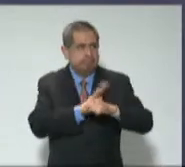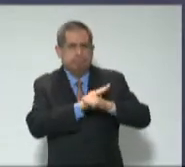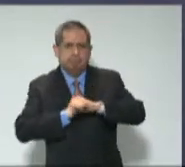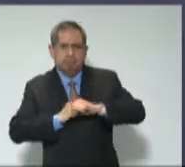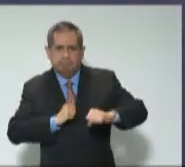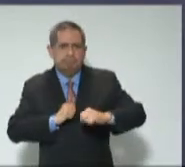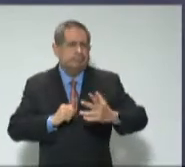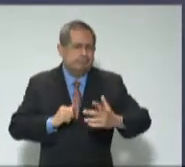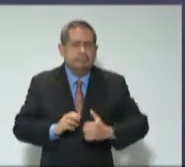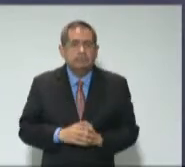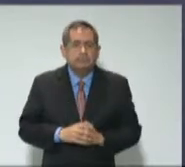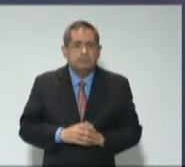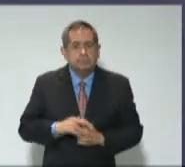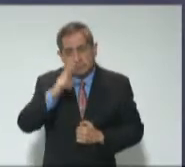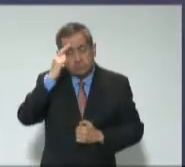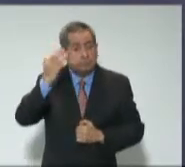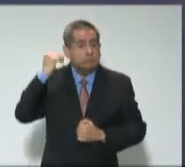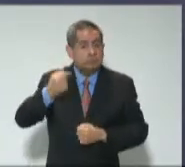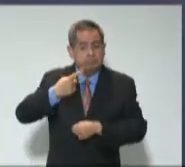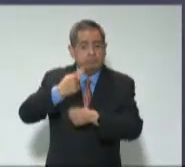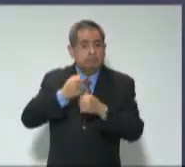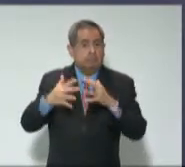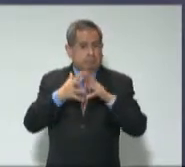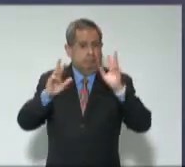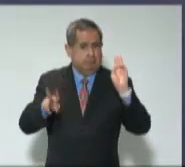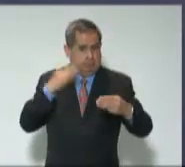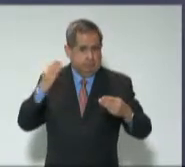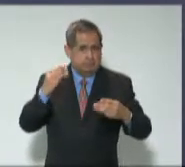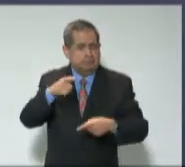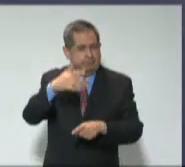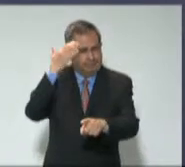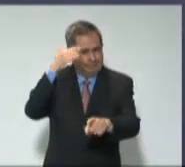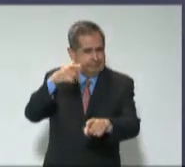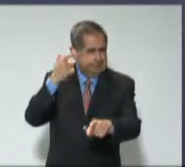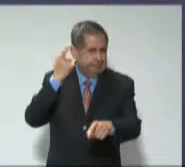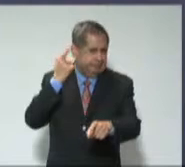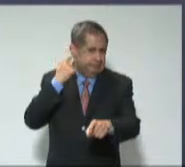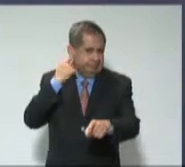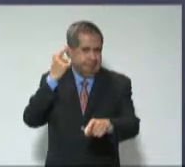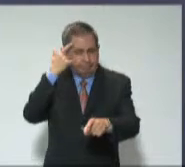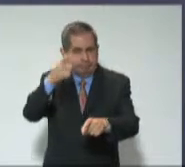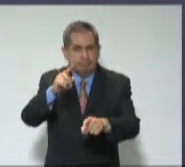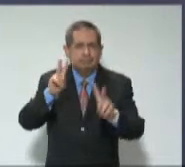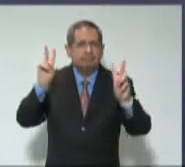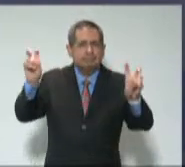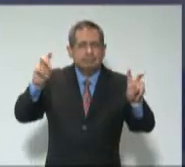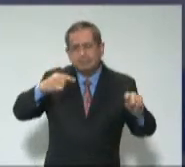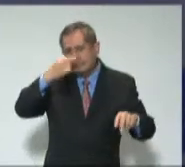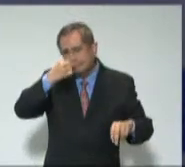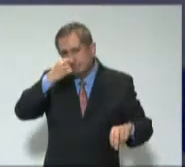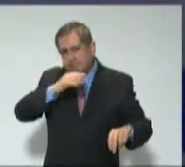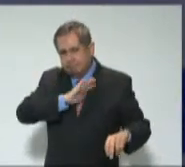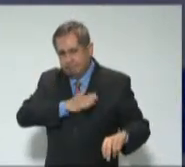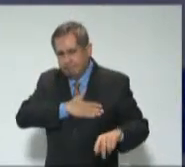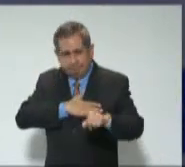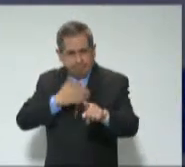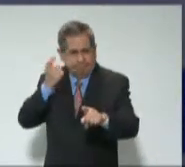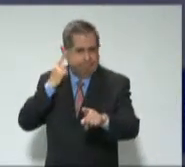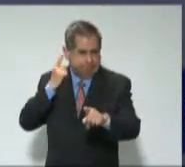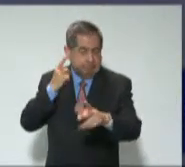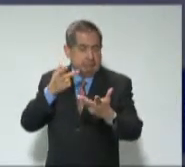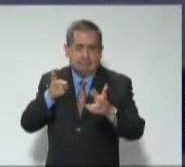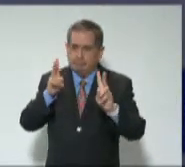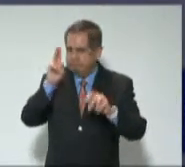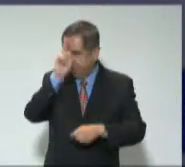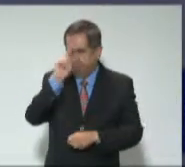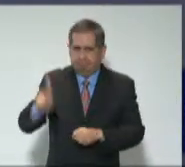el ocaso de la Primera Guerra Mundial el mundo fue golpeado por la denominada gripe española una de las peores pandemias